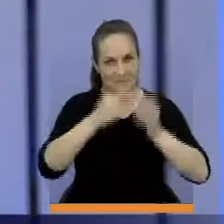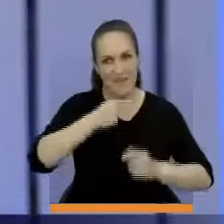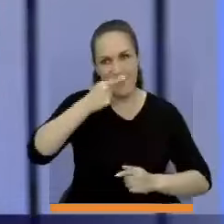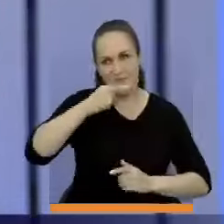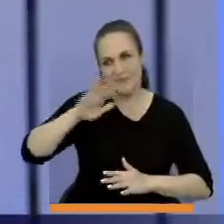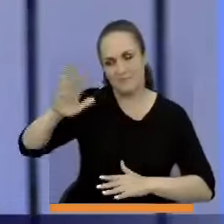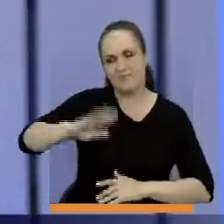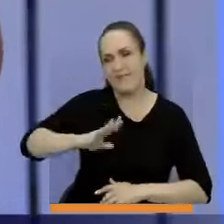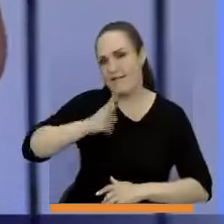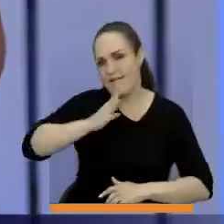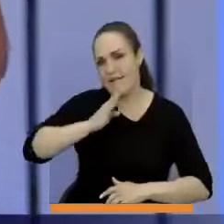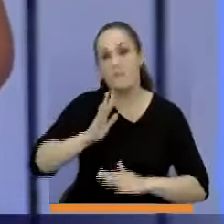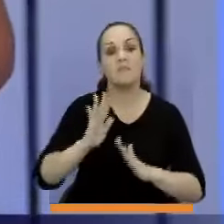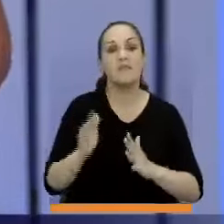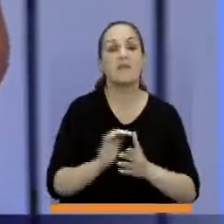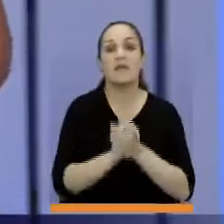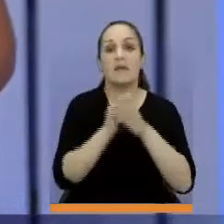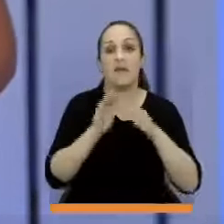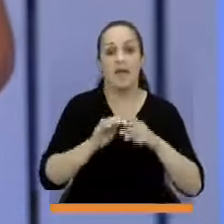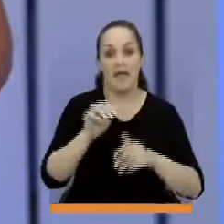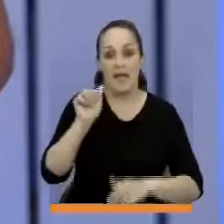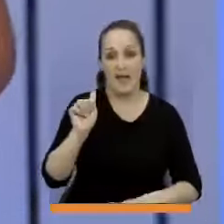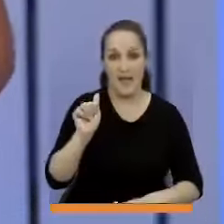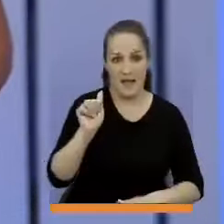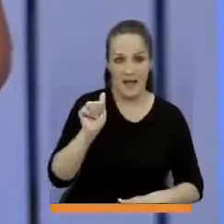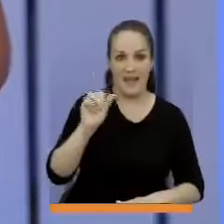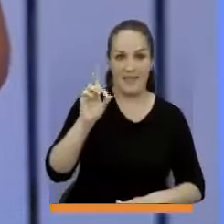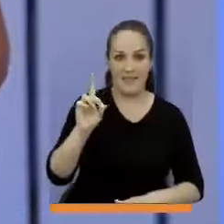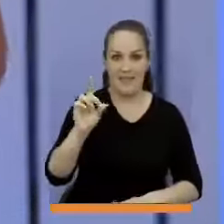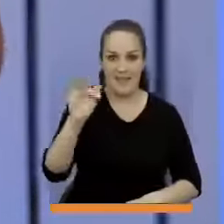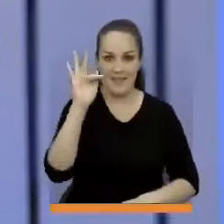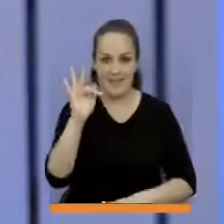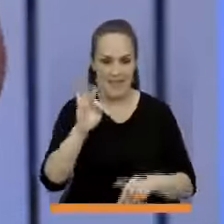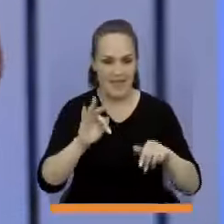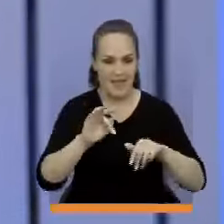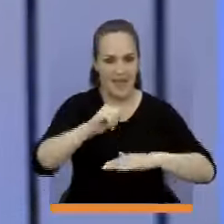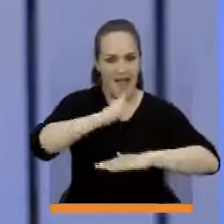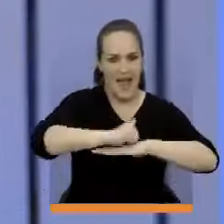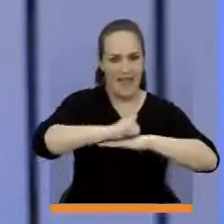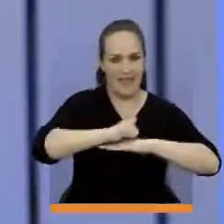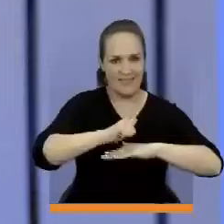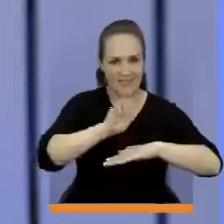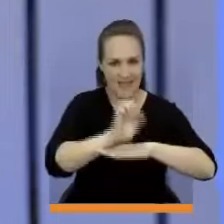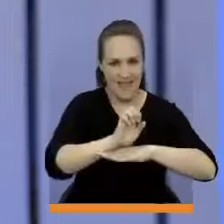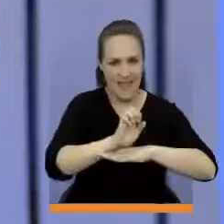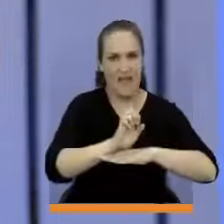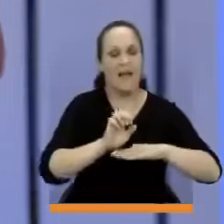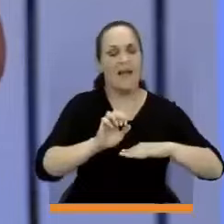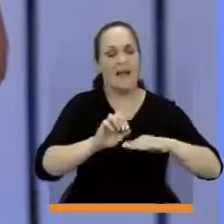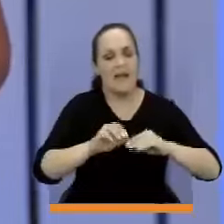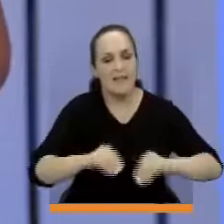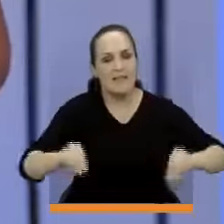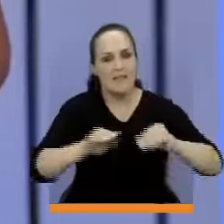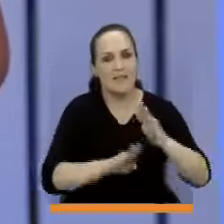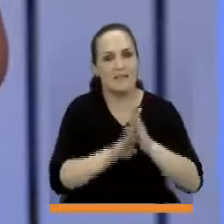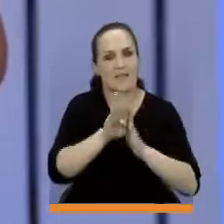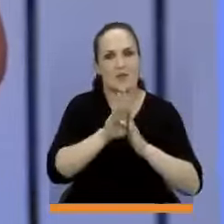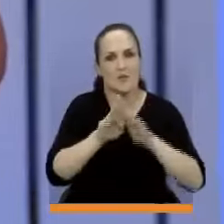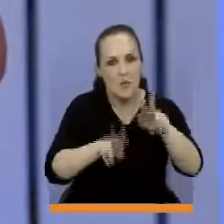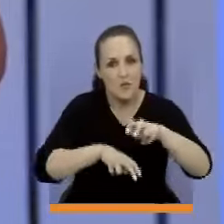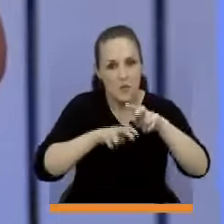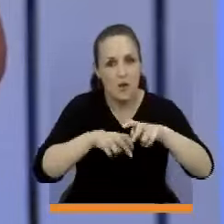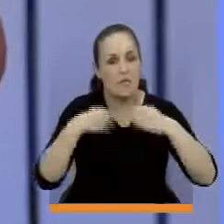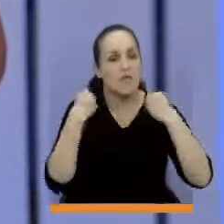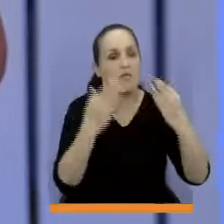Yangbian. La Agencia de Desarrollo Rural entregó 4.800 millones de pesos para impulsar la producción porcícola con la comunidad indígena